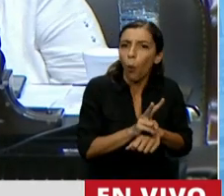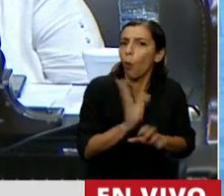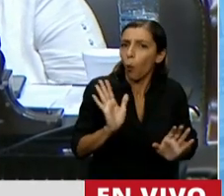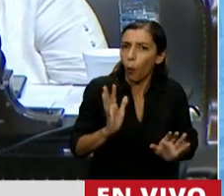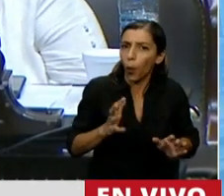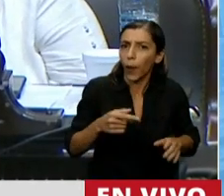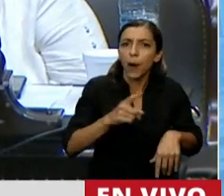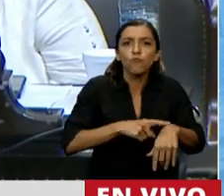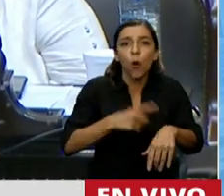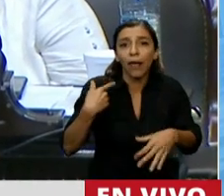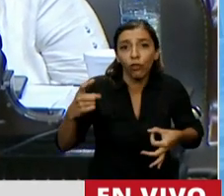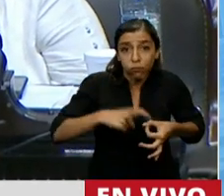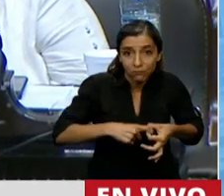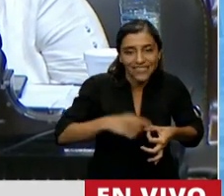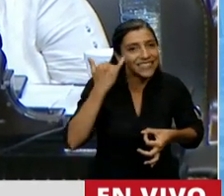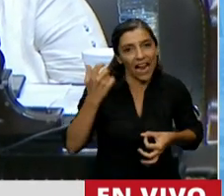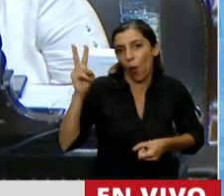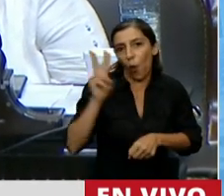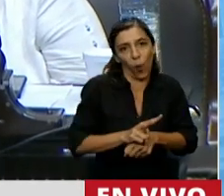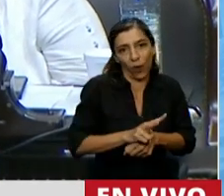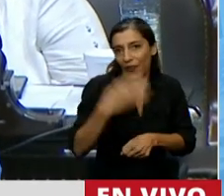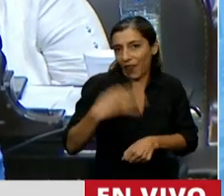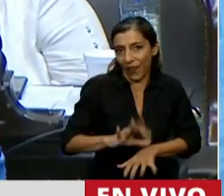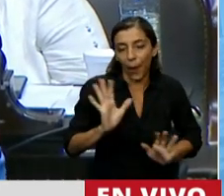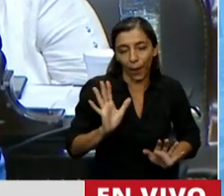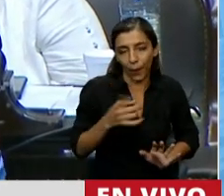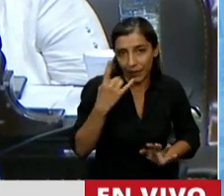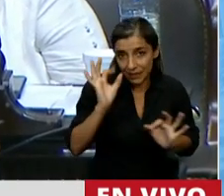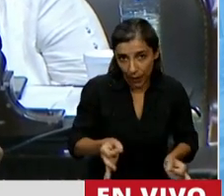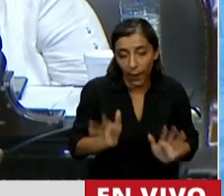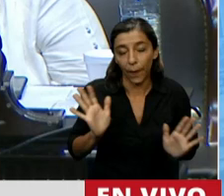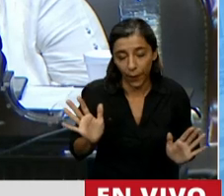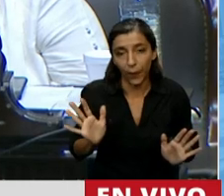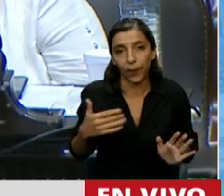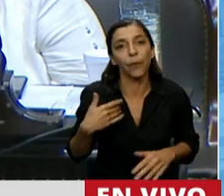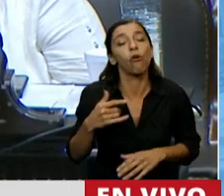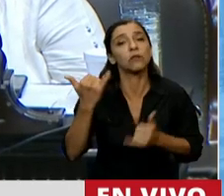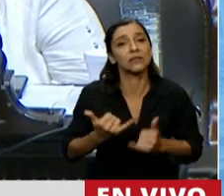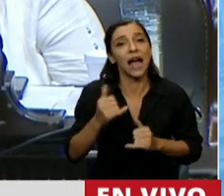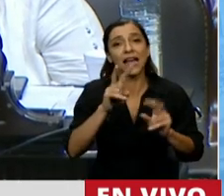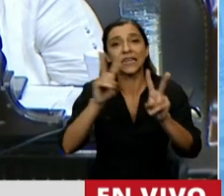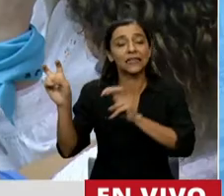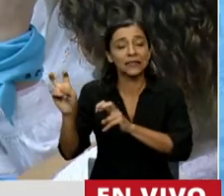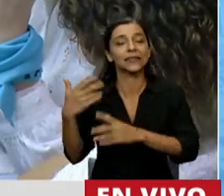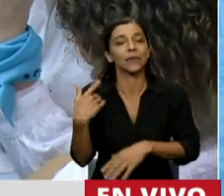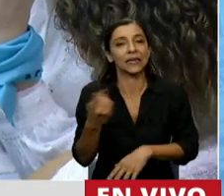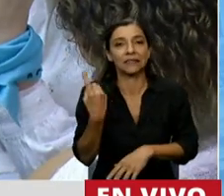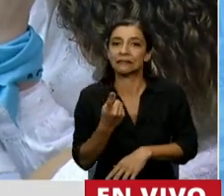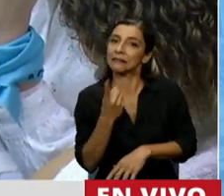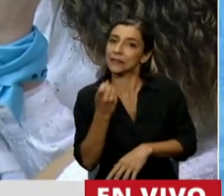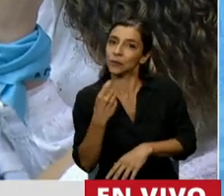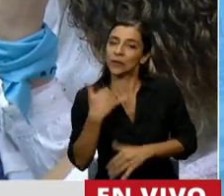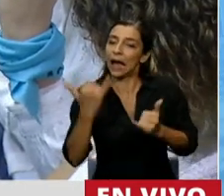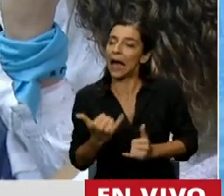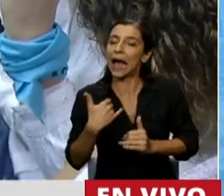concepción. Señor presidente, hay temas que ponen en evidencia las asimetrías y la